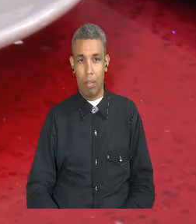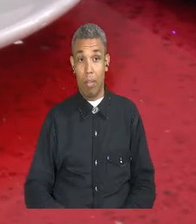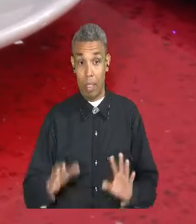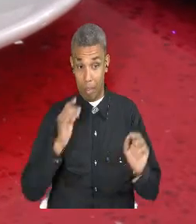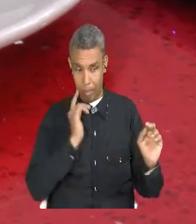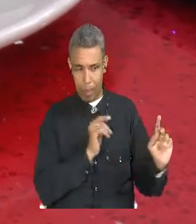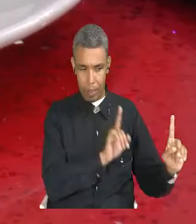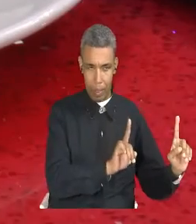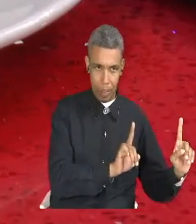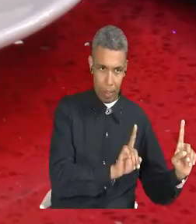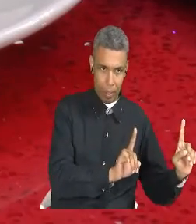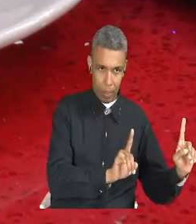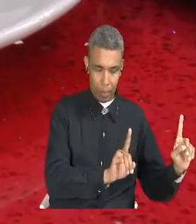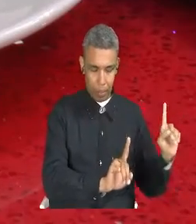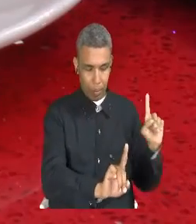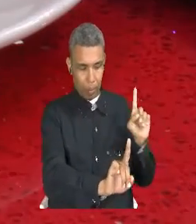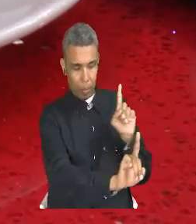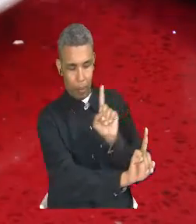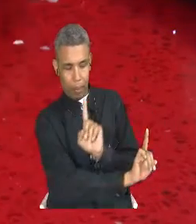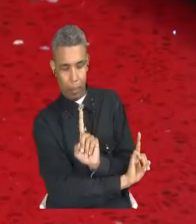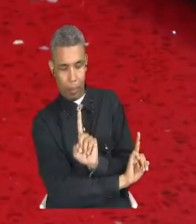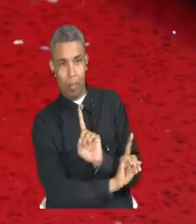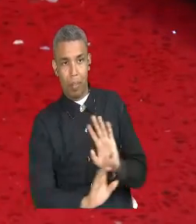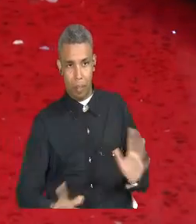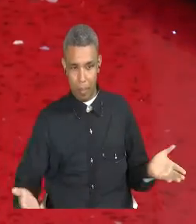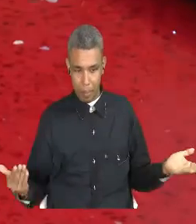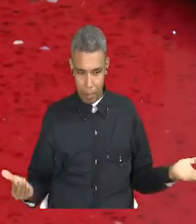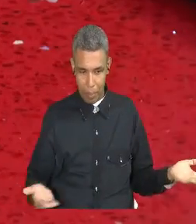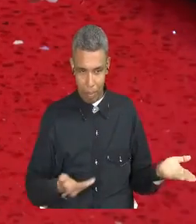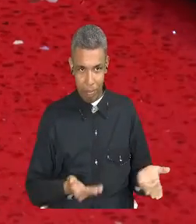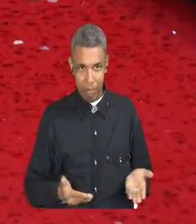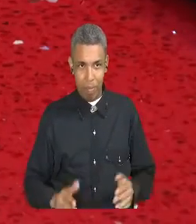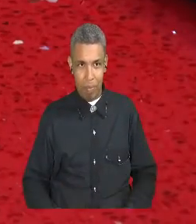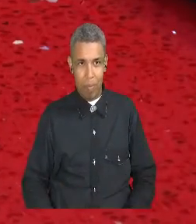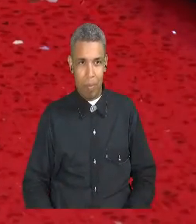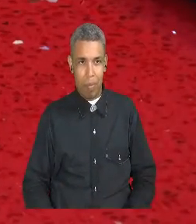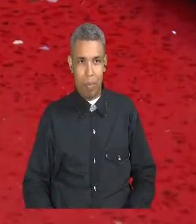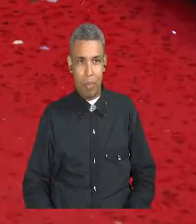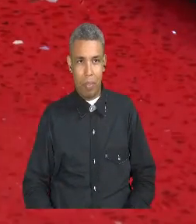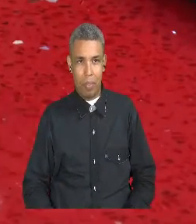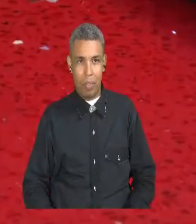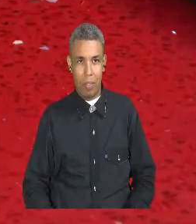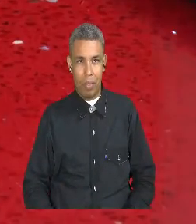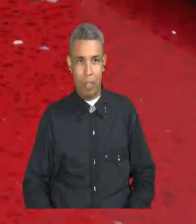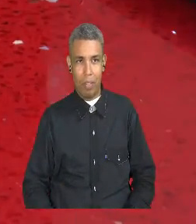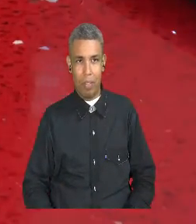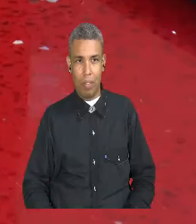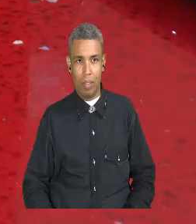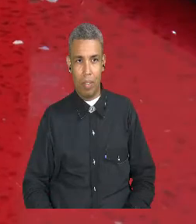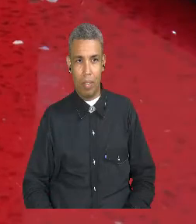doctora rápidamente... De mujeres. Pues, claro, dime entonces, a ver. Vamos a utilizar, ¿la rellena? Rellena la de chantilly.